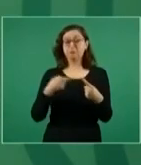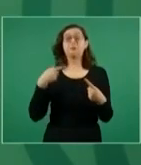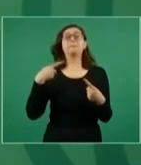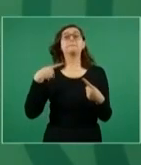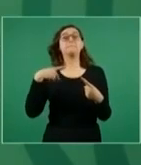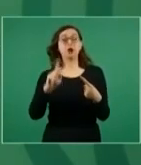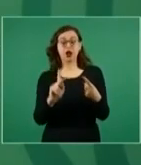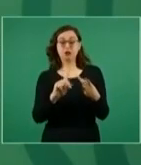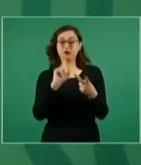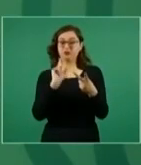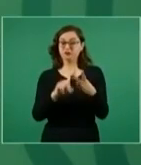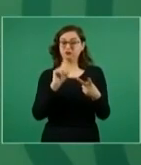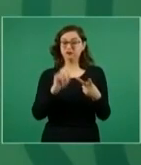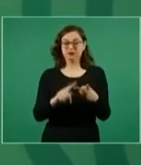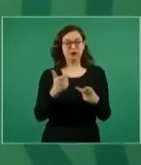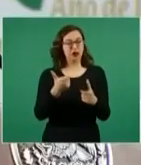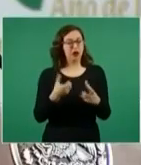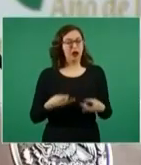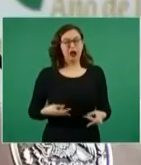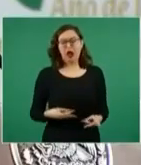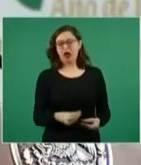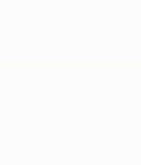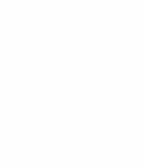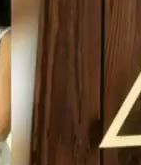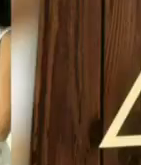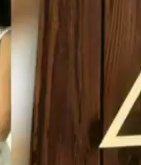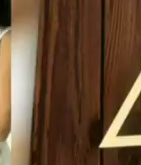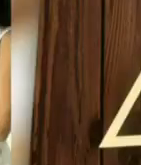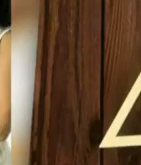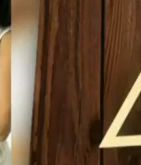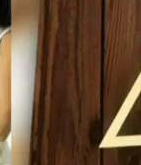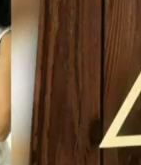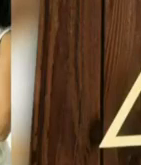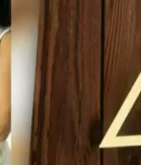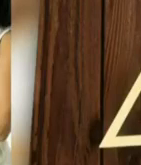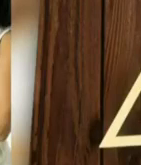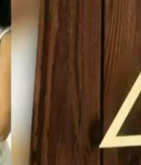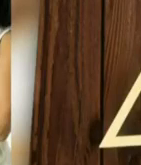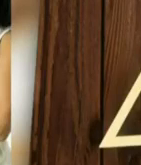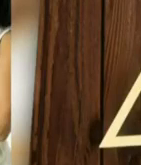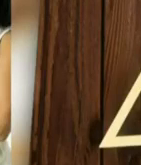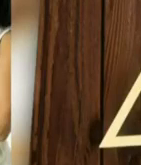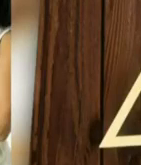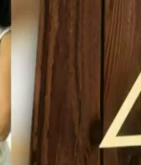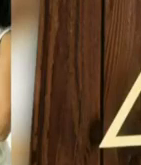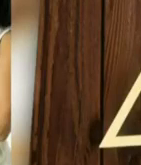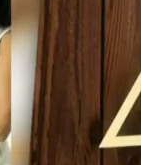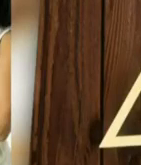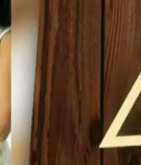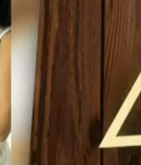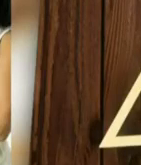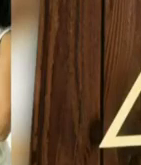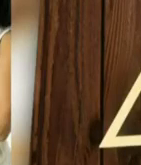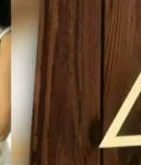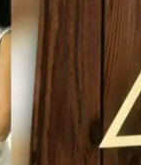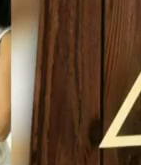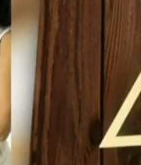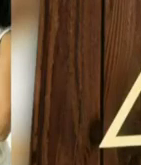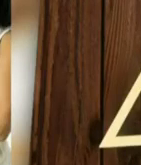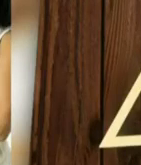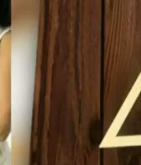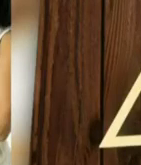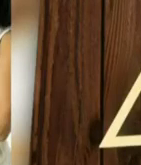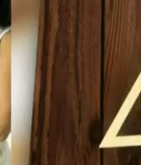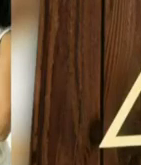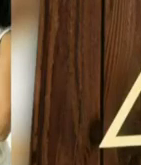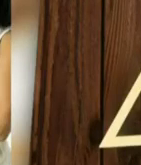Pegasus, que pues es más chismoso que el Fabiruchis. Fíjate, la Maguicha. ¿Fabiruchis? Y que Marta Susana Juntos.